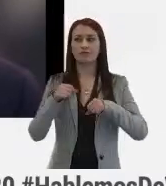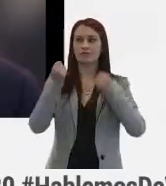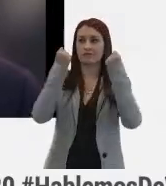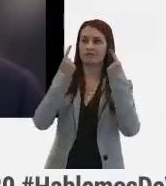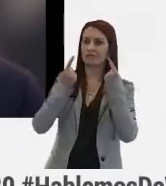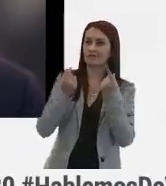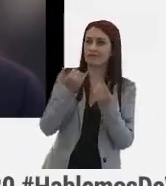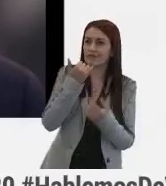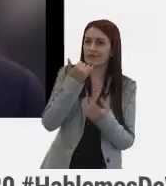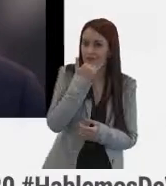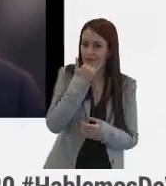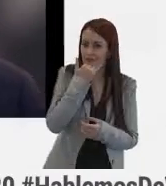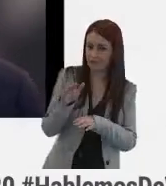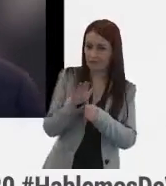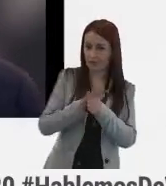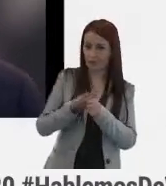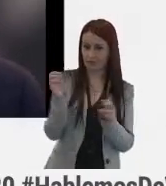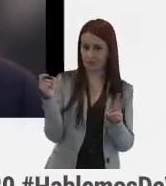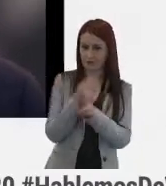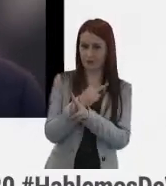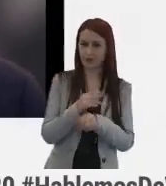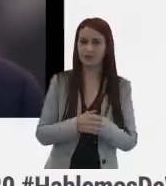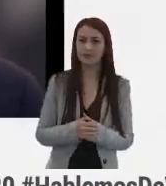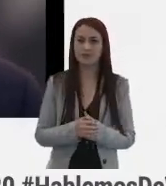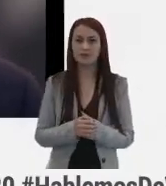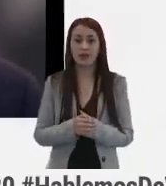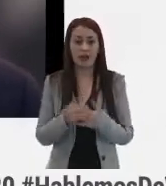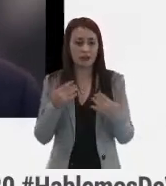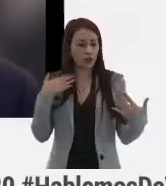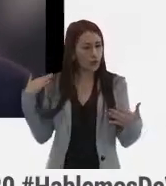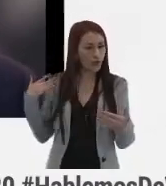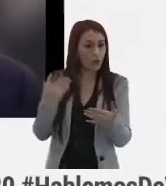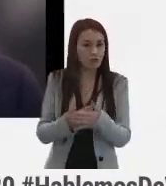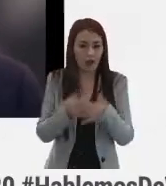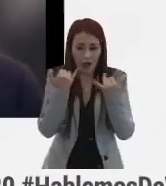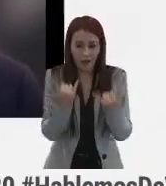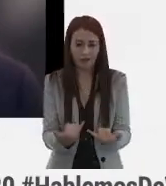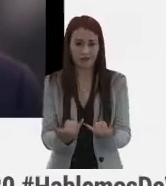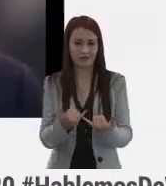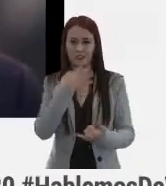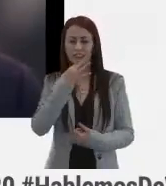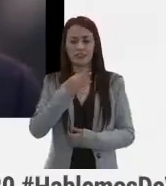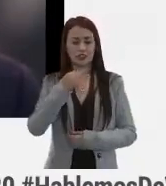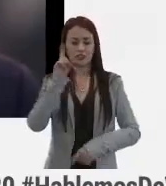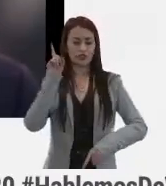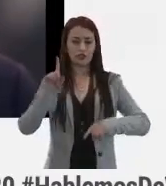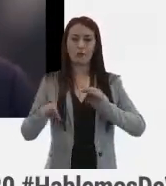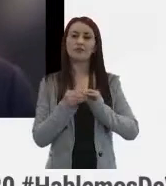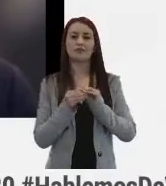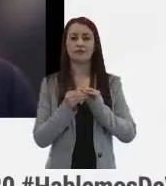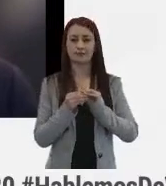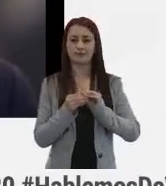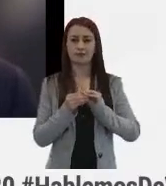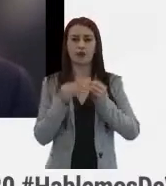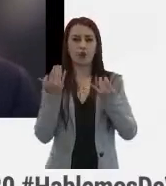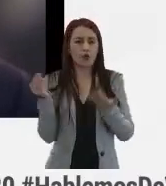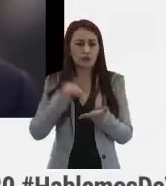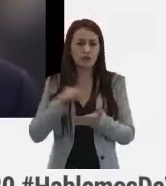convivencia con la violencia, hasta el punto de llegar a ese no más, que no se repita